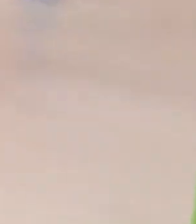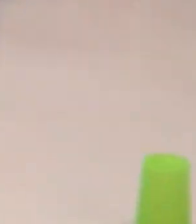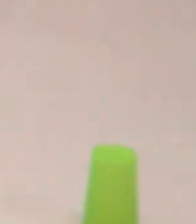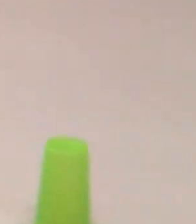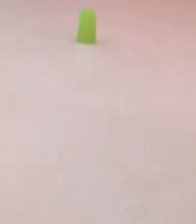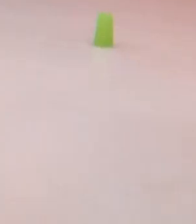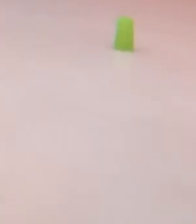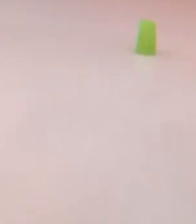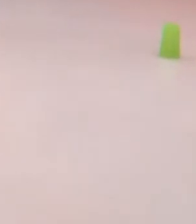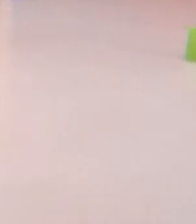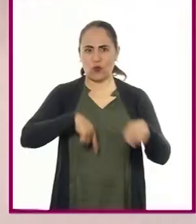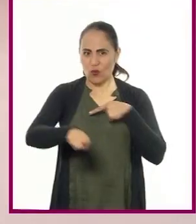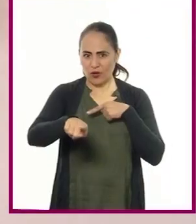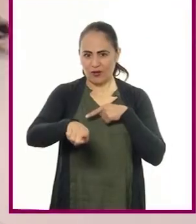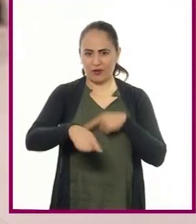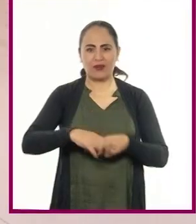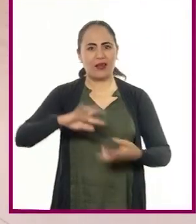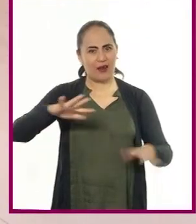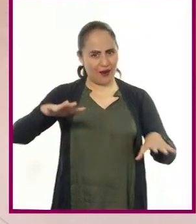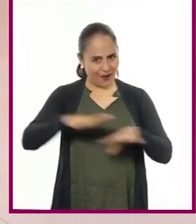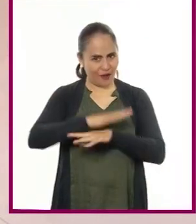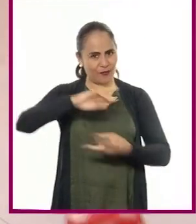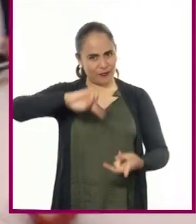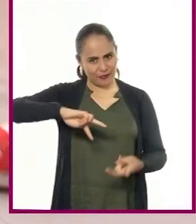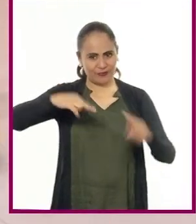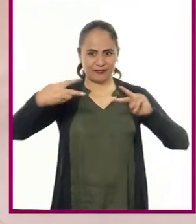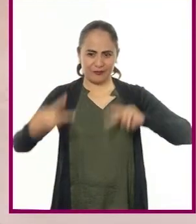Y gol. Dale, maestra, rápido. Con entramos. Permiso.